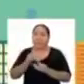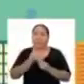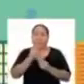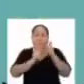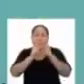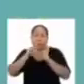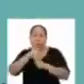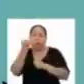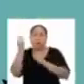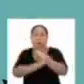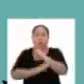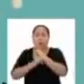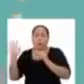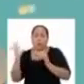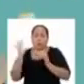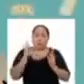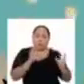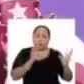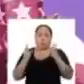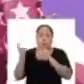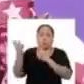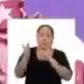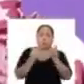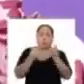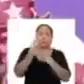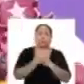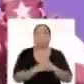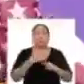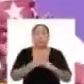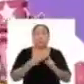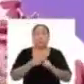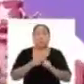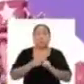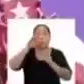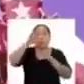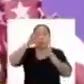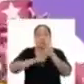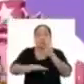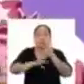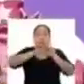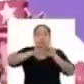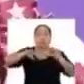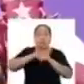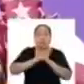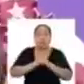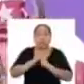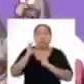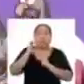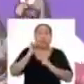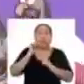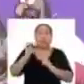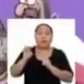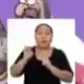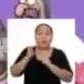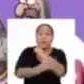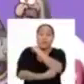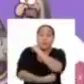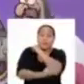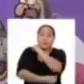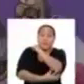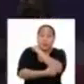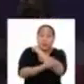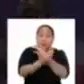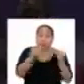de migrantes. Sin embargo, la prosperidad no eliminó las desigualdades económicas ni la pobreza de un importante sector de la